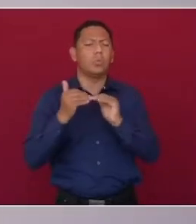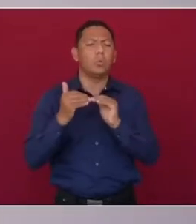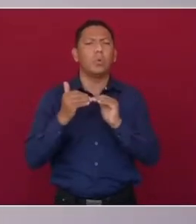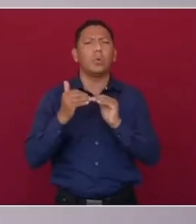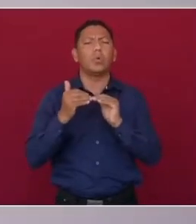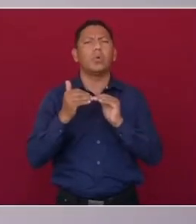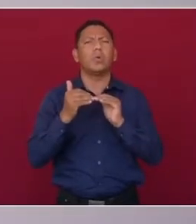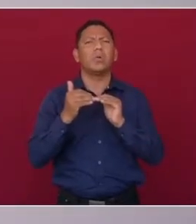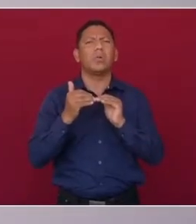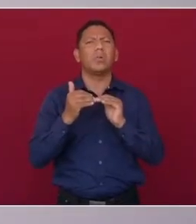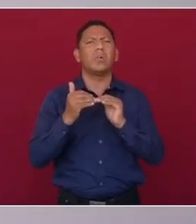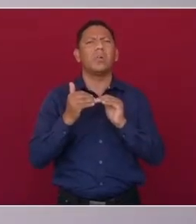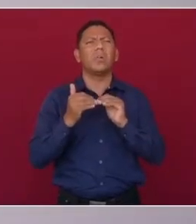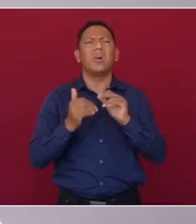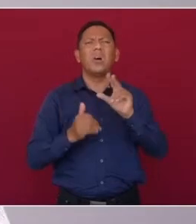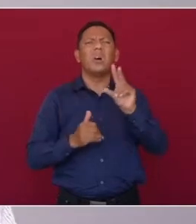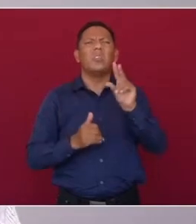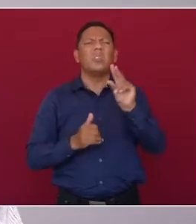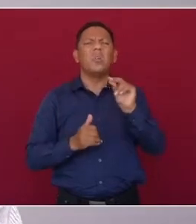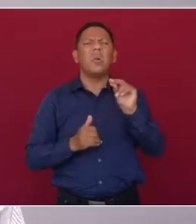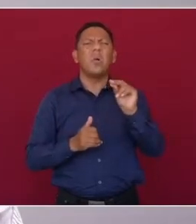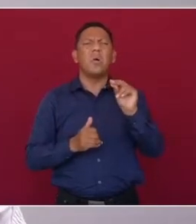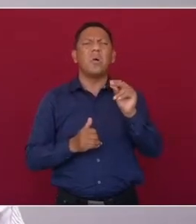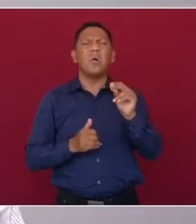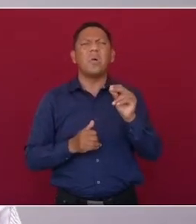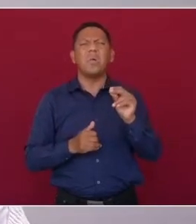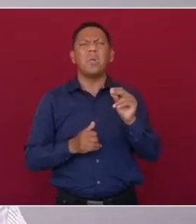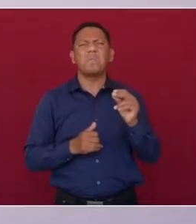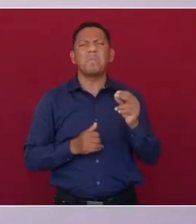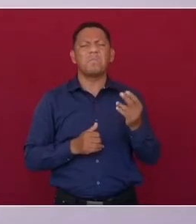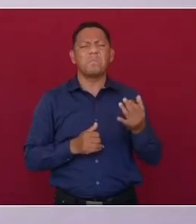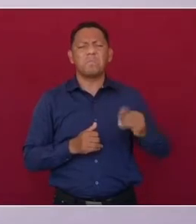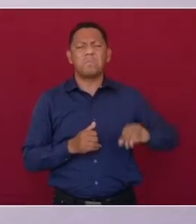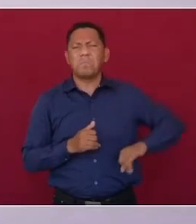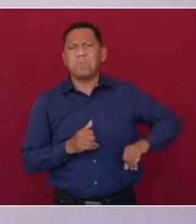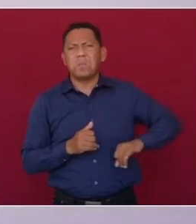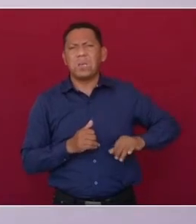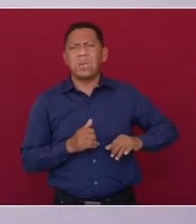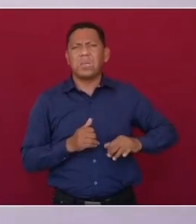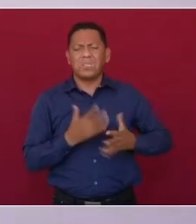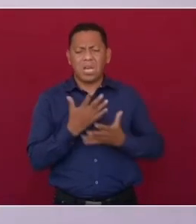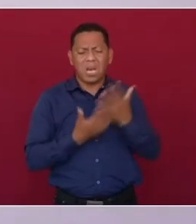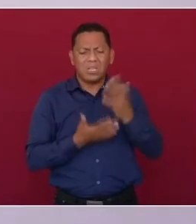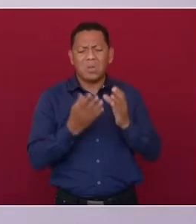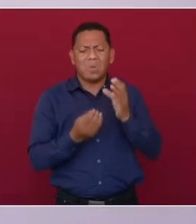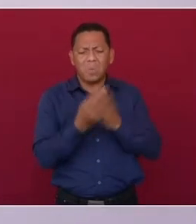no interesa producir en el país, no interesa fomentar